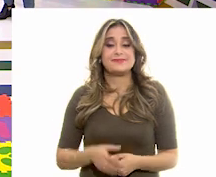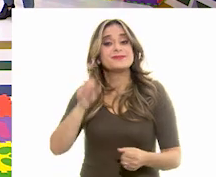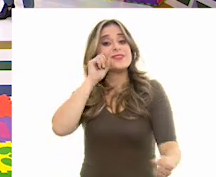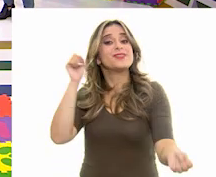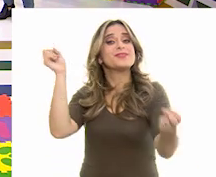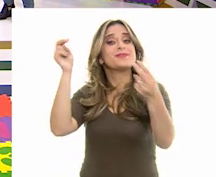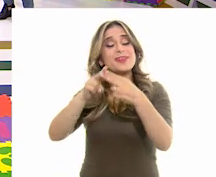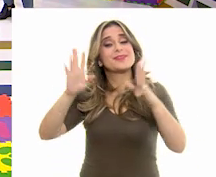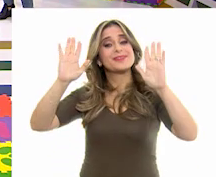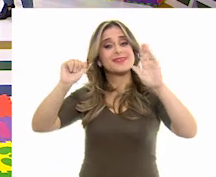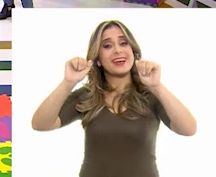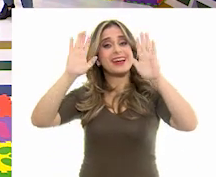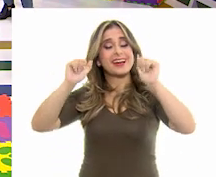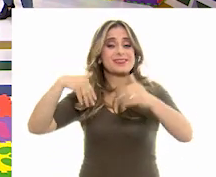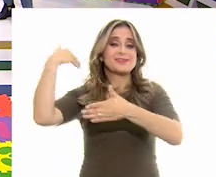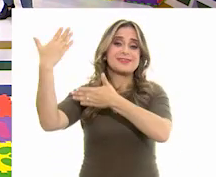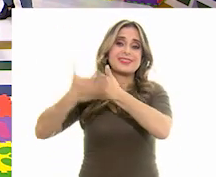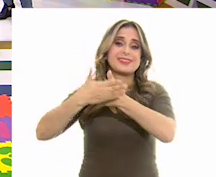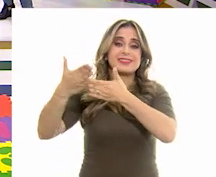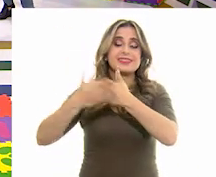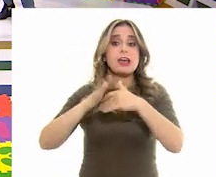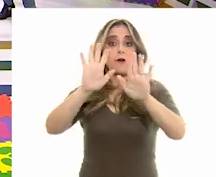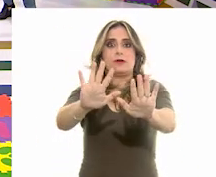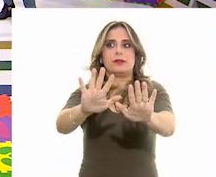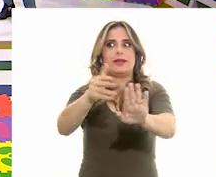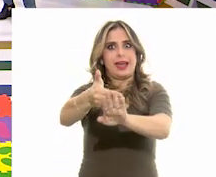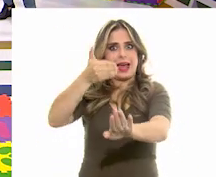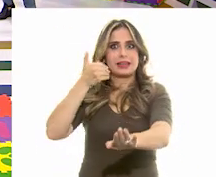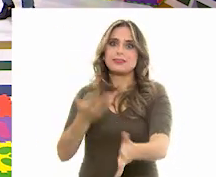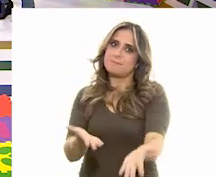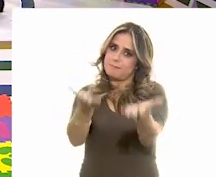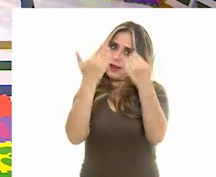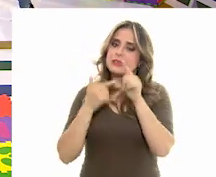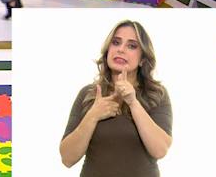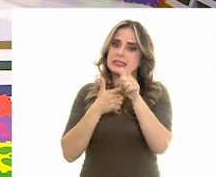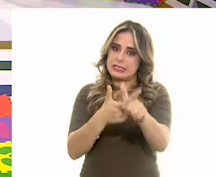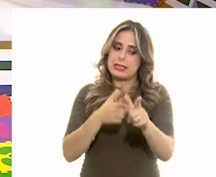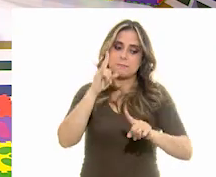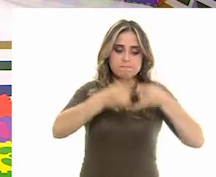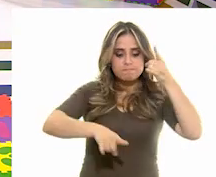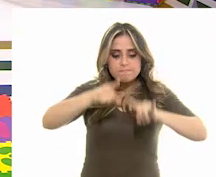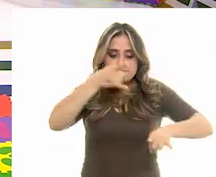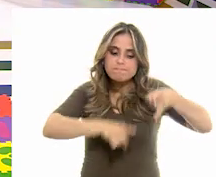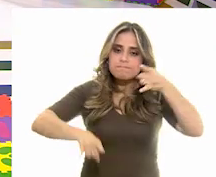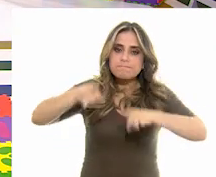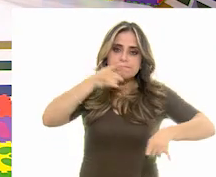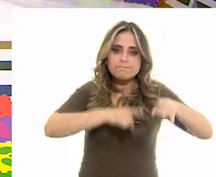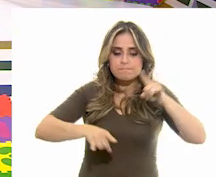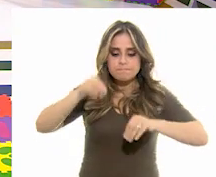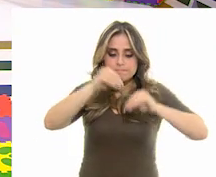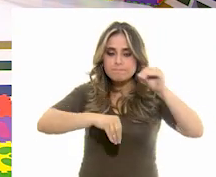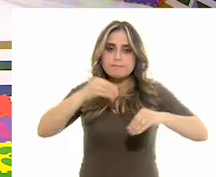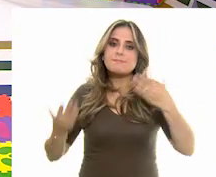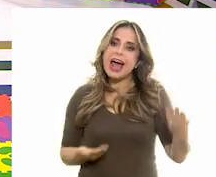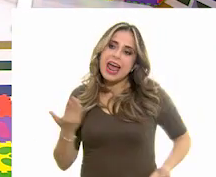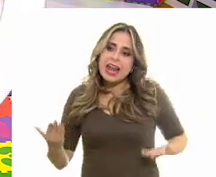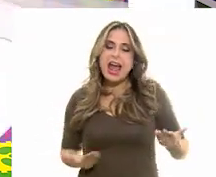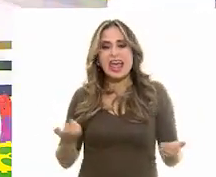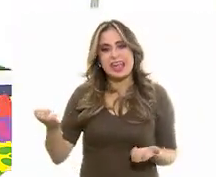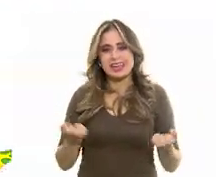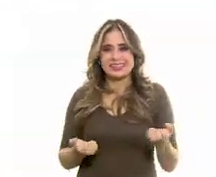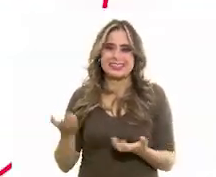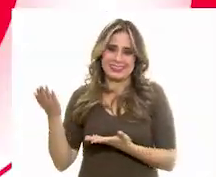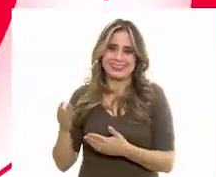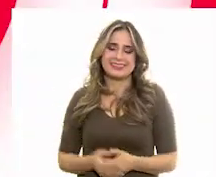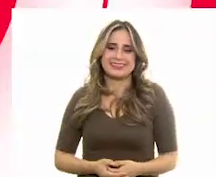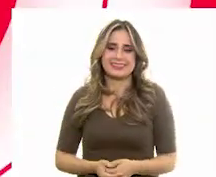¡Nos vemos! ¡Hasta la próxima! Pero antes vamos a seguir pegando, ¿no, maestra? Sí, ¿Nos faltaron cosas? Sí. Y así mientras bailamos, mientras pegamos, ¿no?